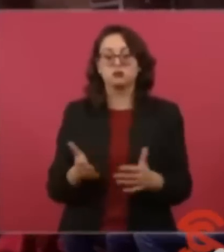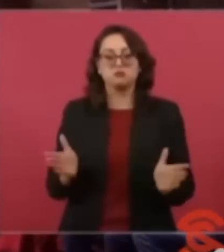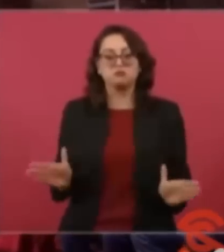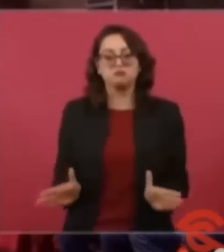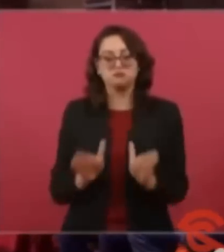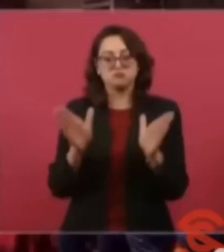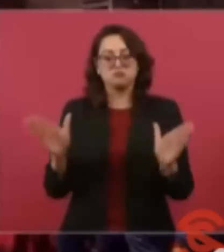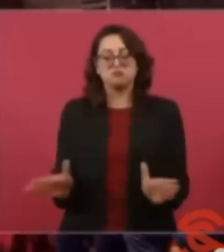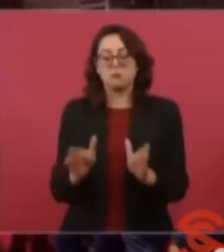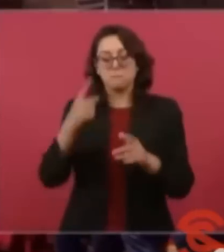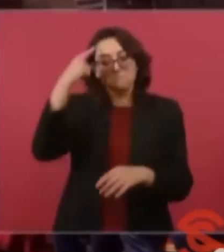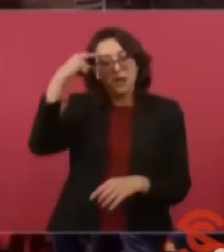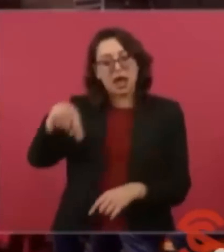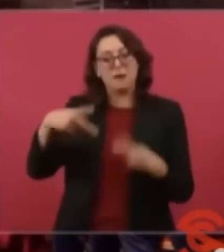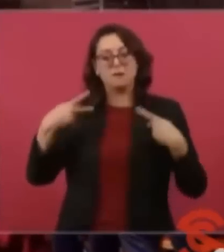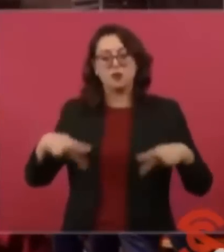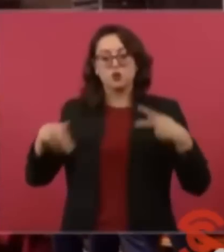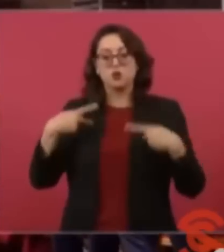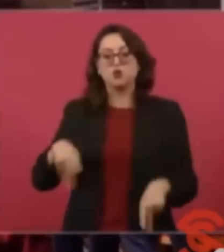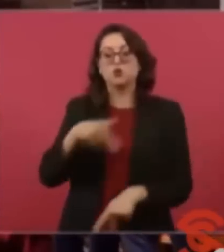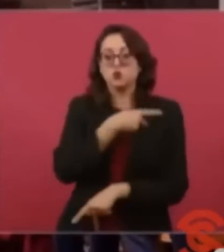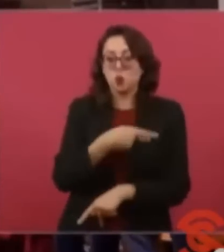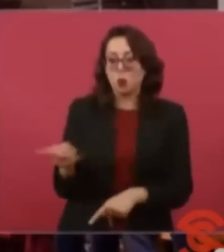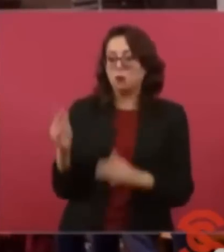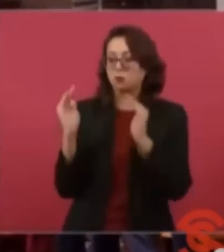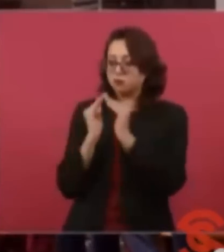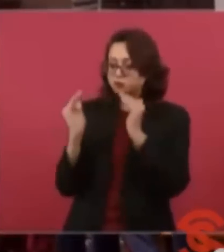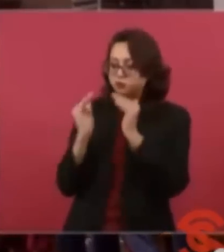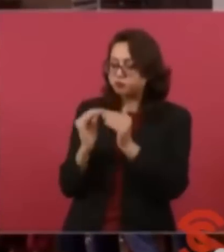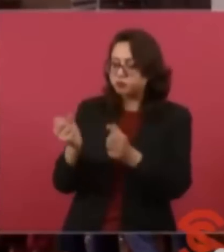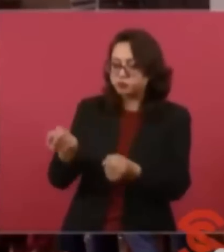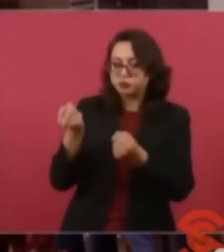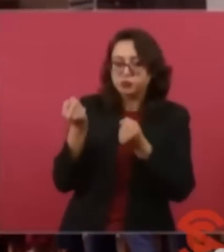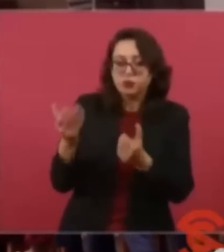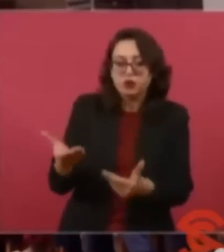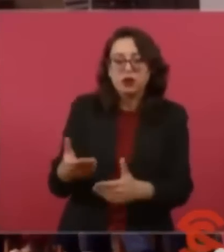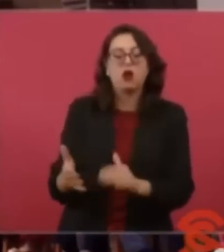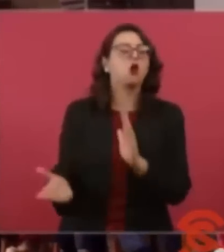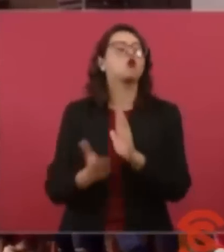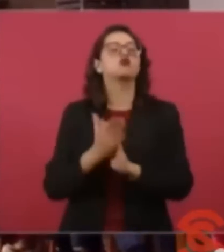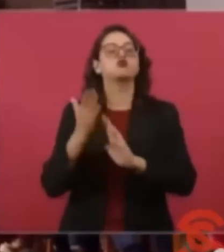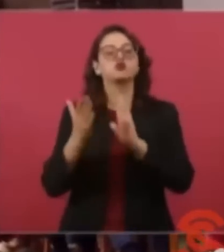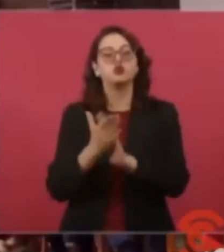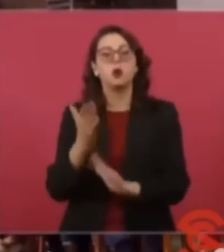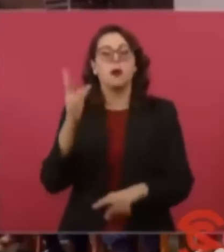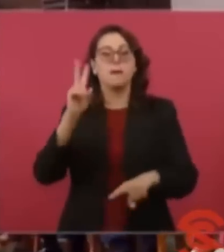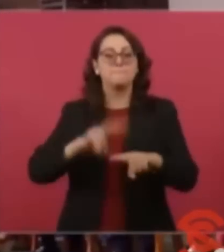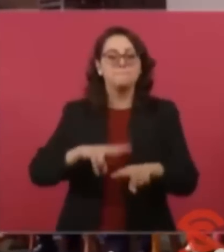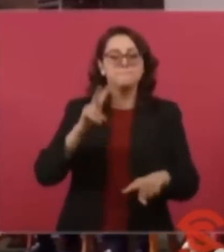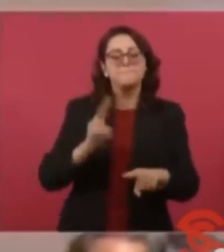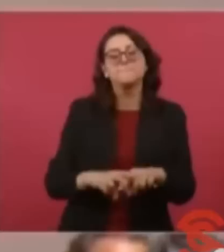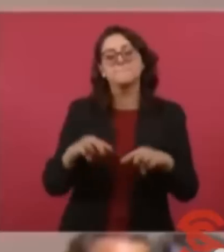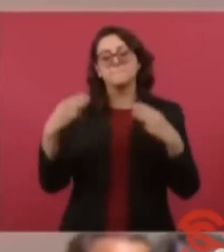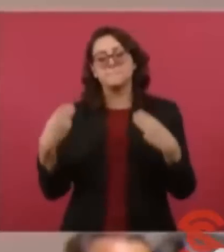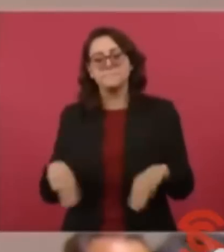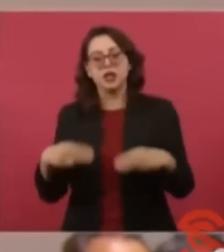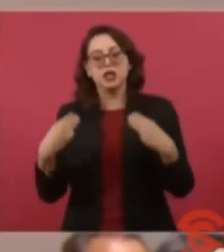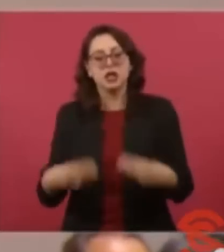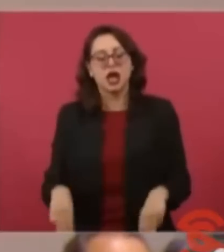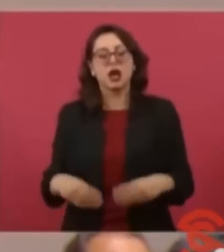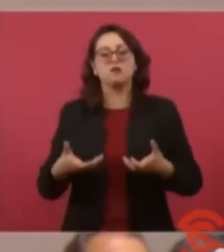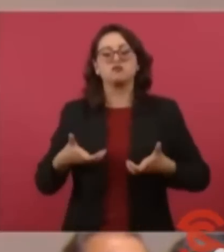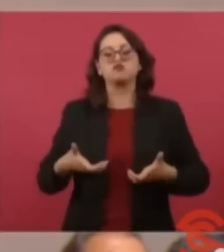la gente humilde. También hemos construido parques, mercados, malecones y otras